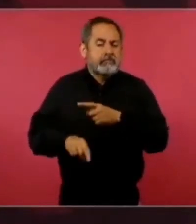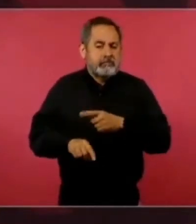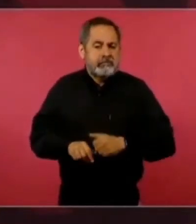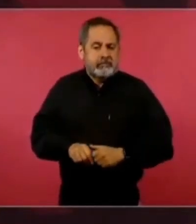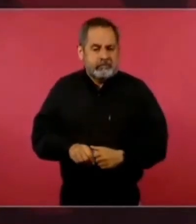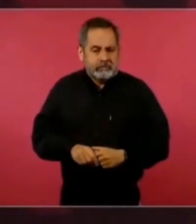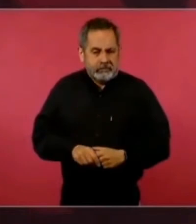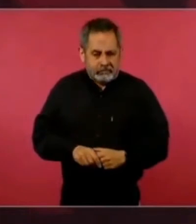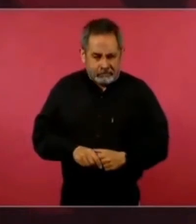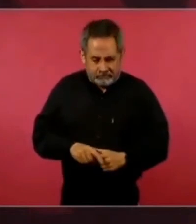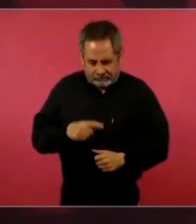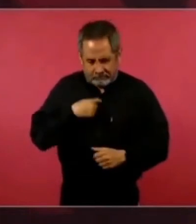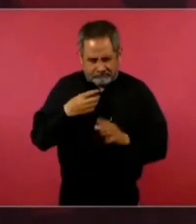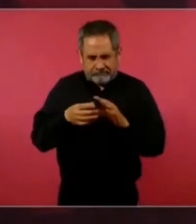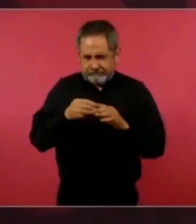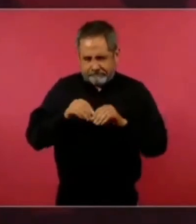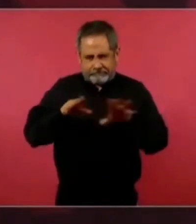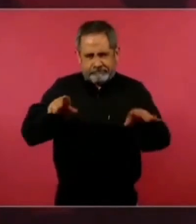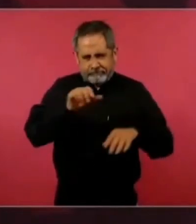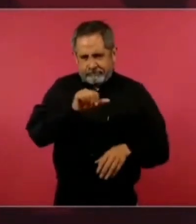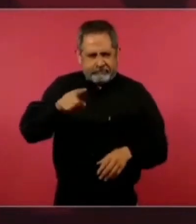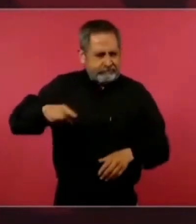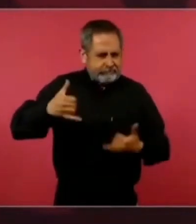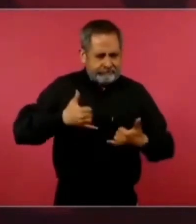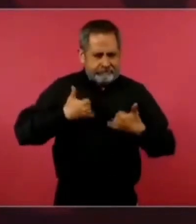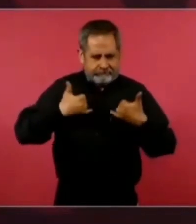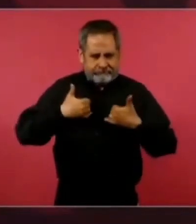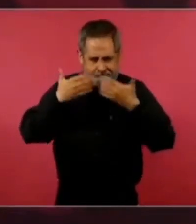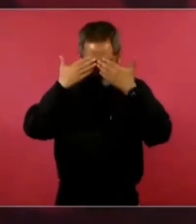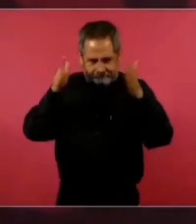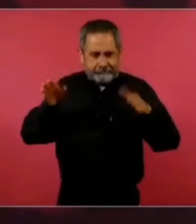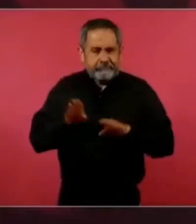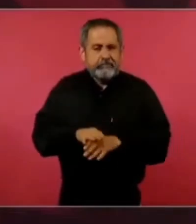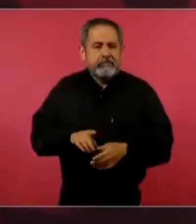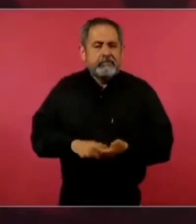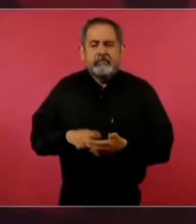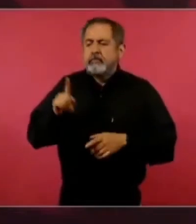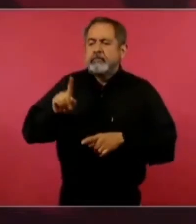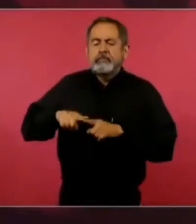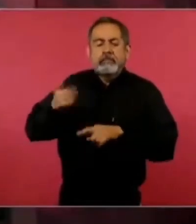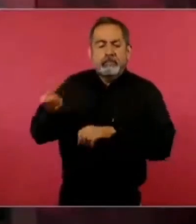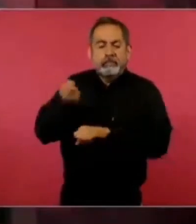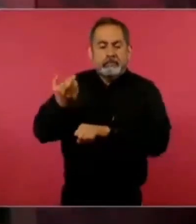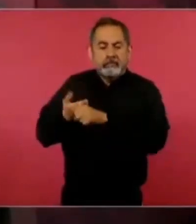todo esto es para los jóvenes, ya. Llegó un secretario